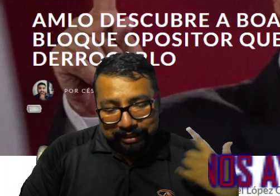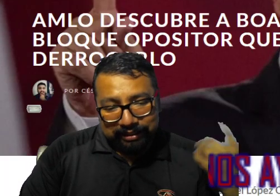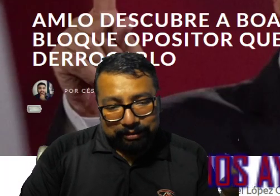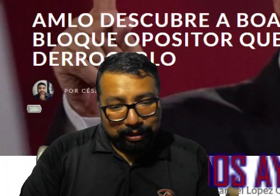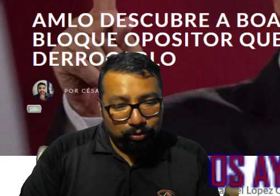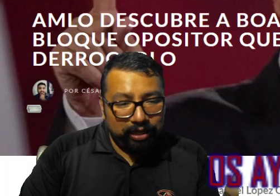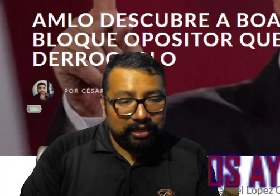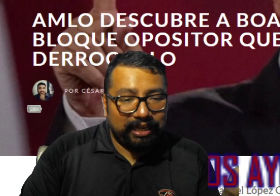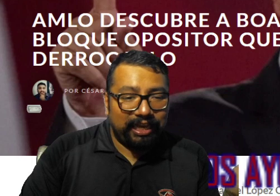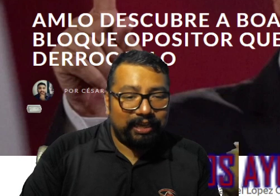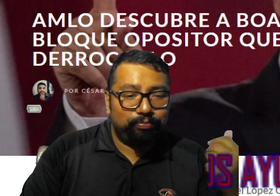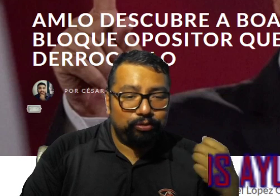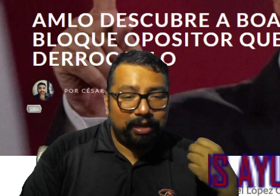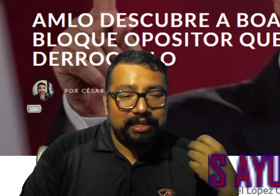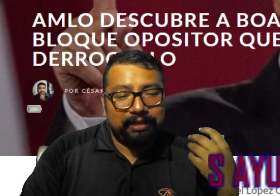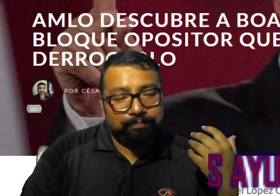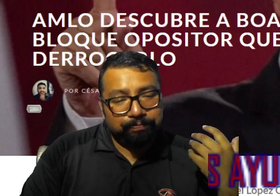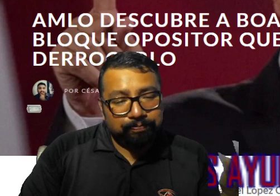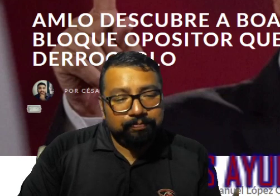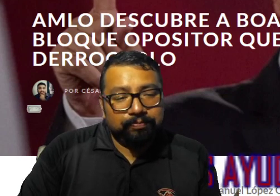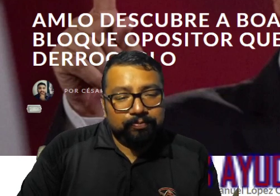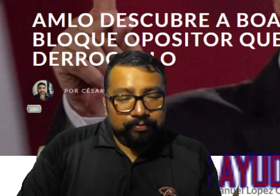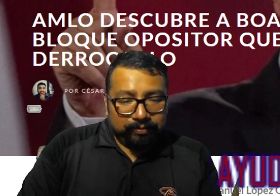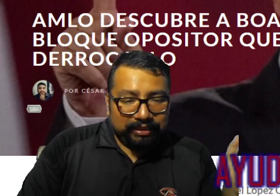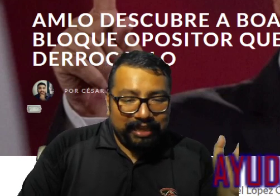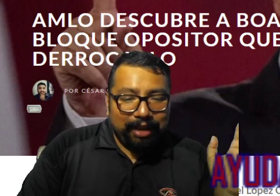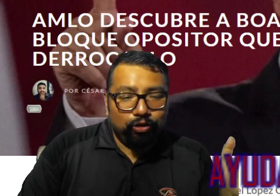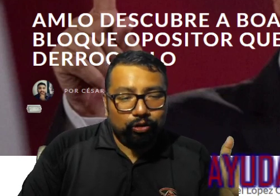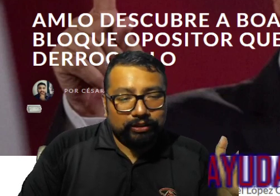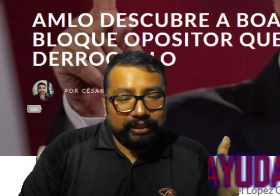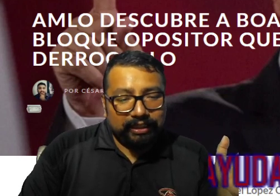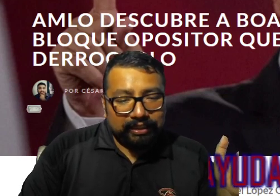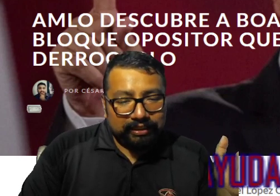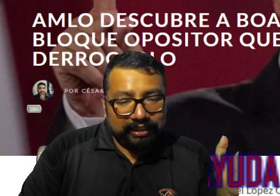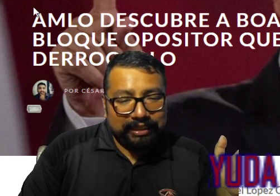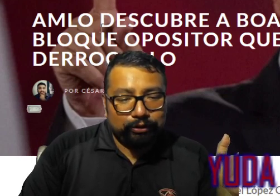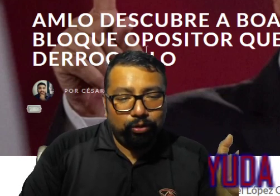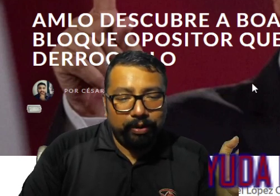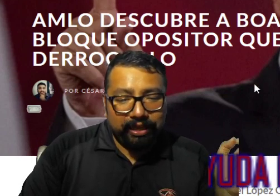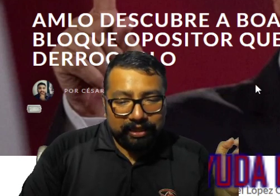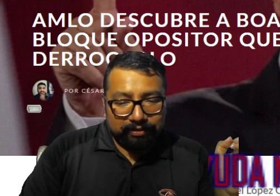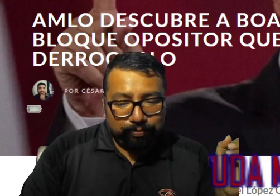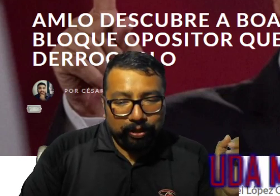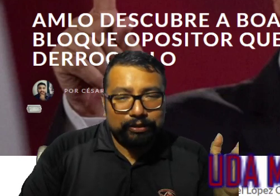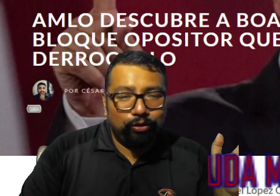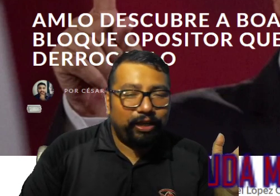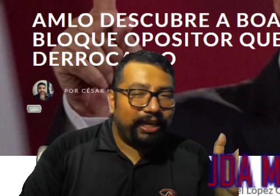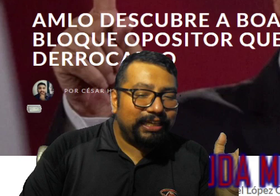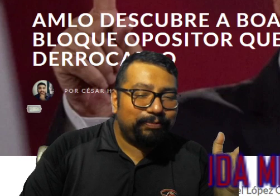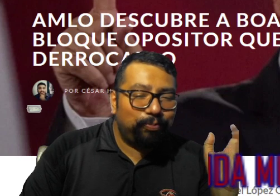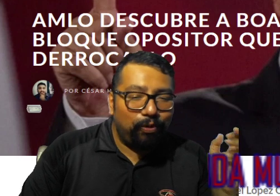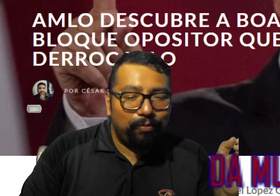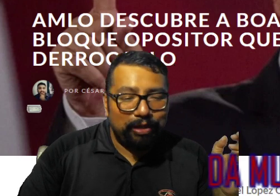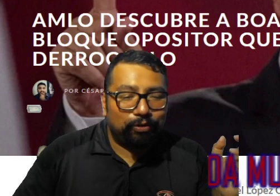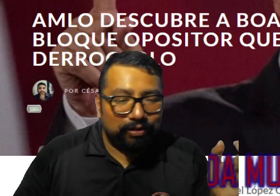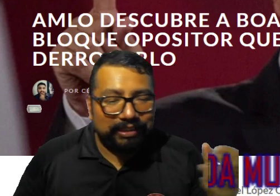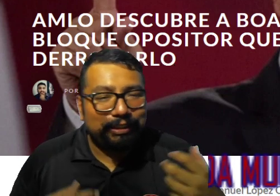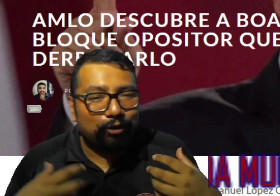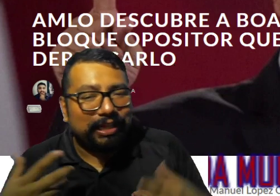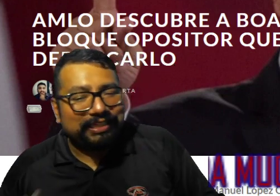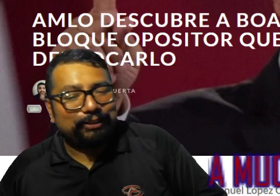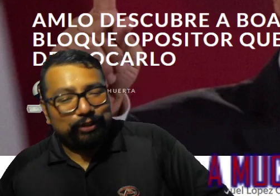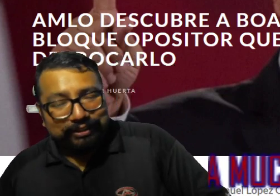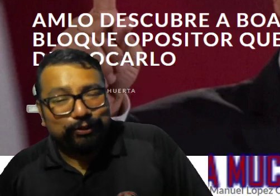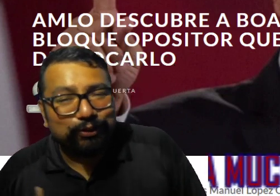andrés manuel que vaya de a conocer y descubre pues lo que es bueno